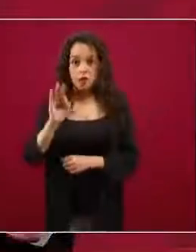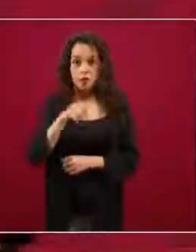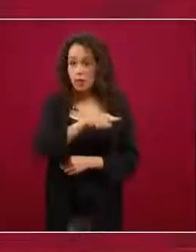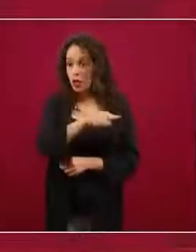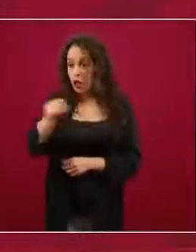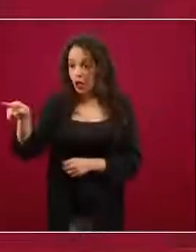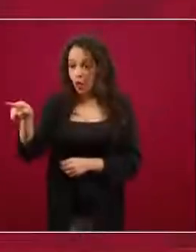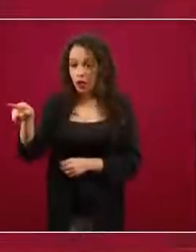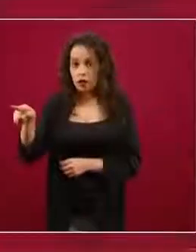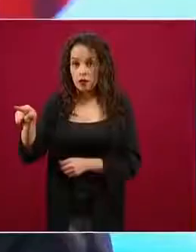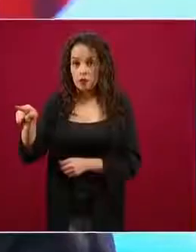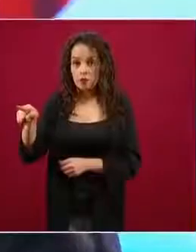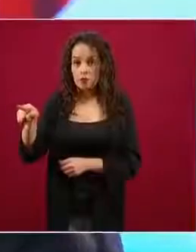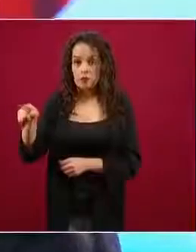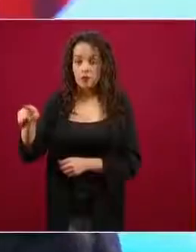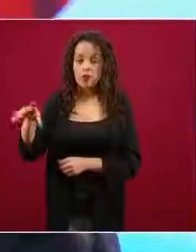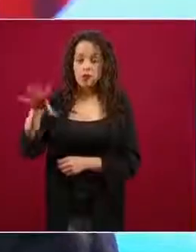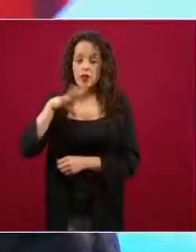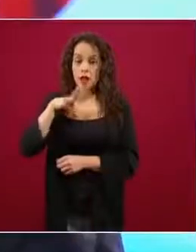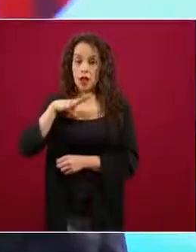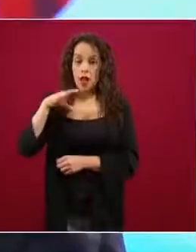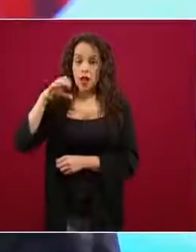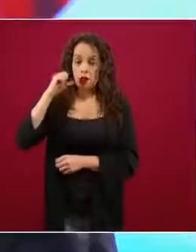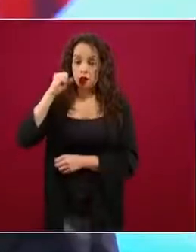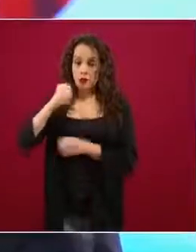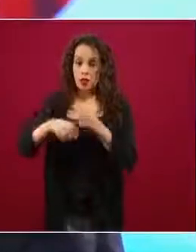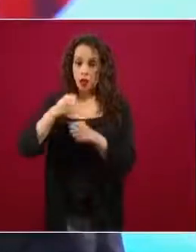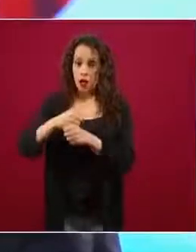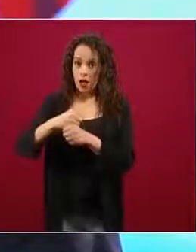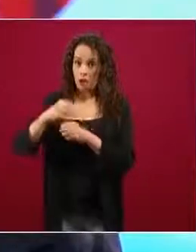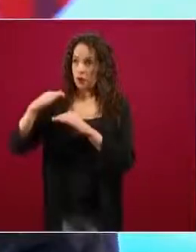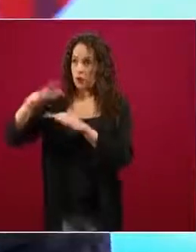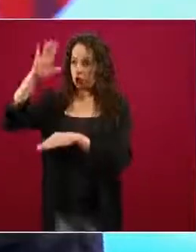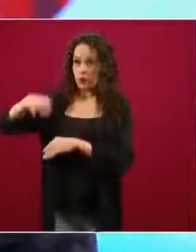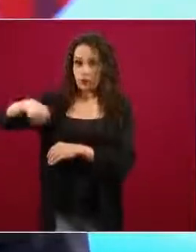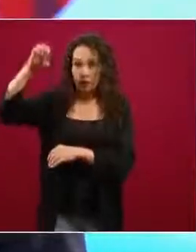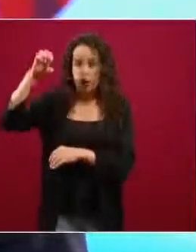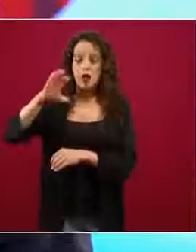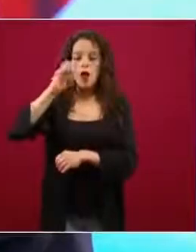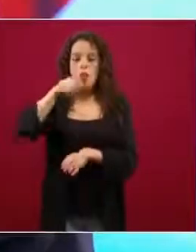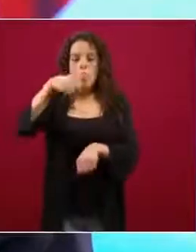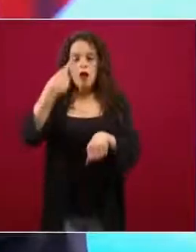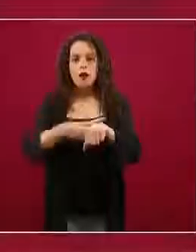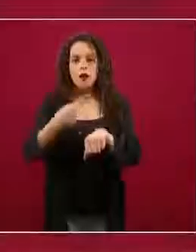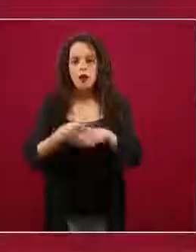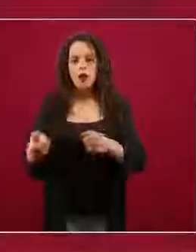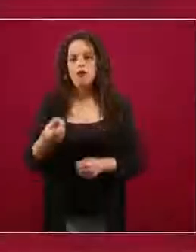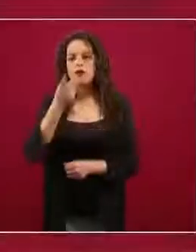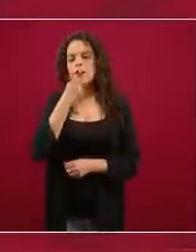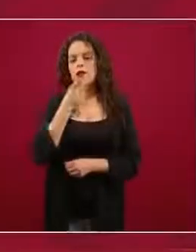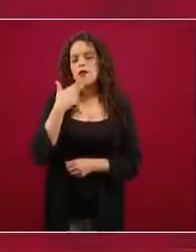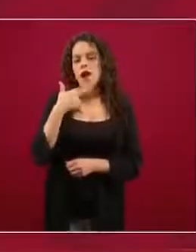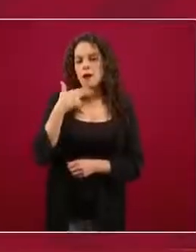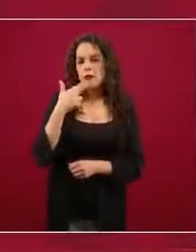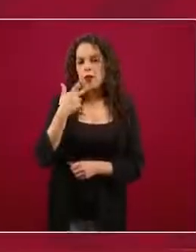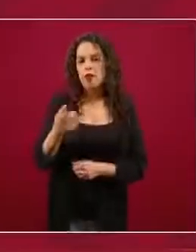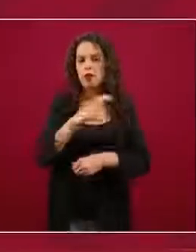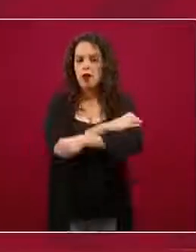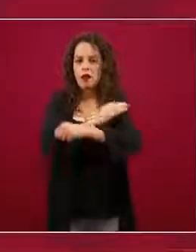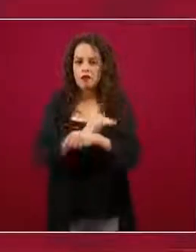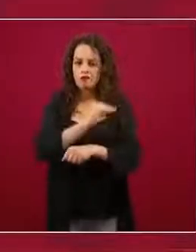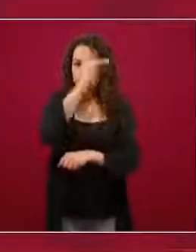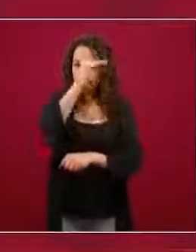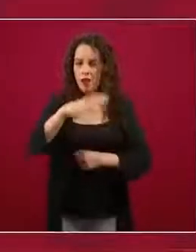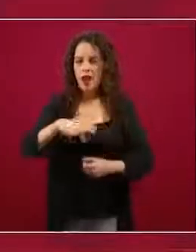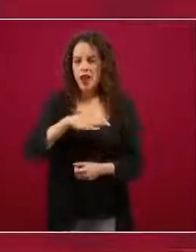hoy, o tiene enfermedades crónicas, particularmente diabetes, hipertensión, obesidad, cáncer, enfermedad pulmonar